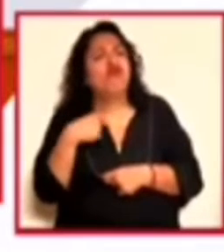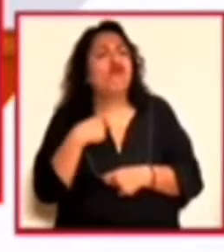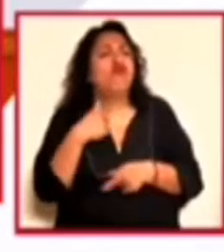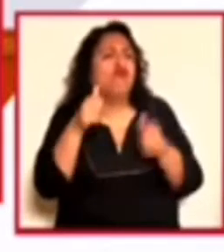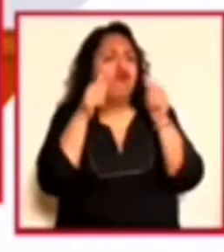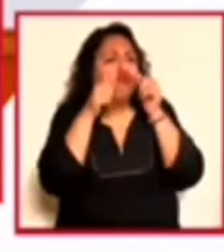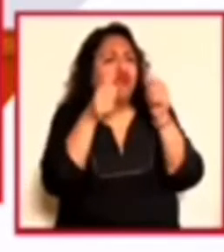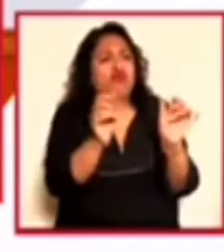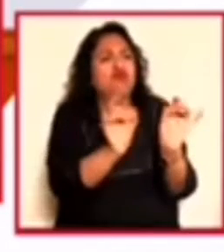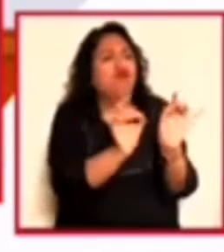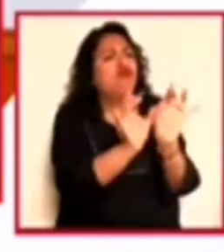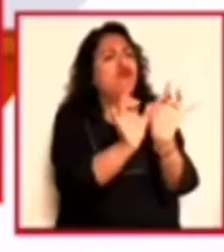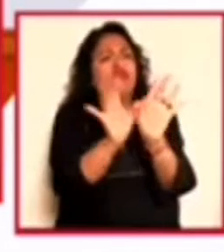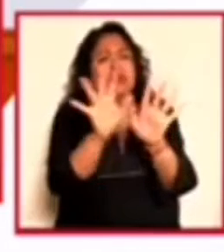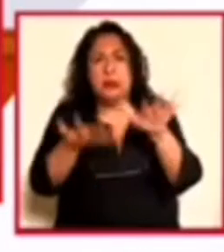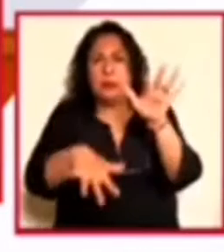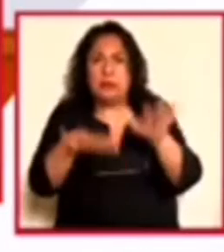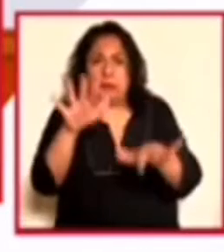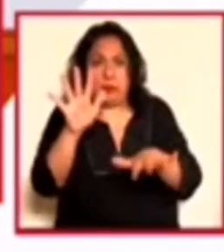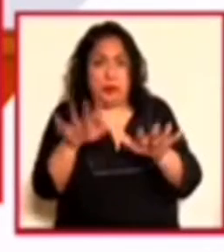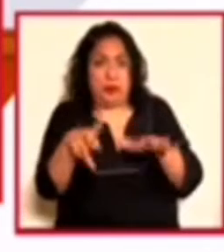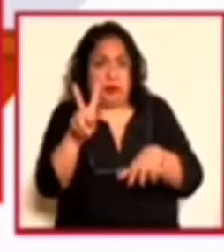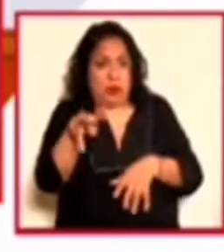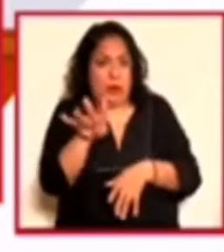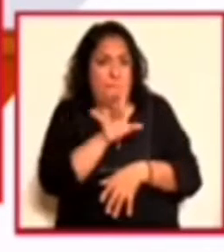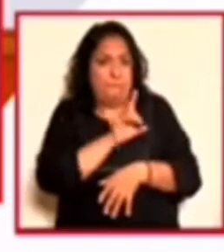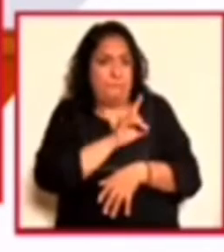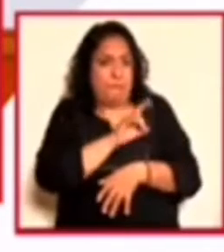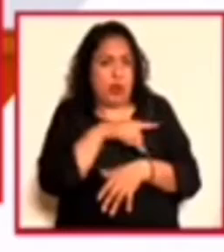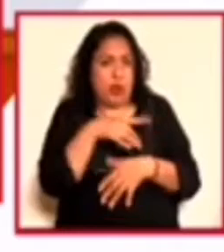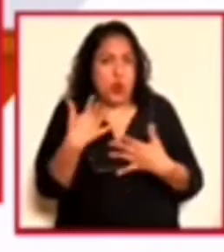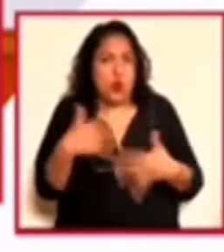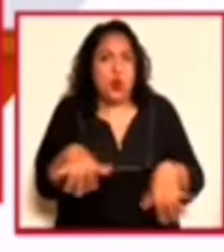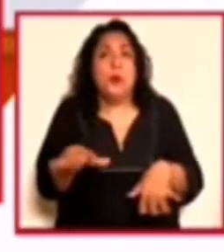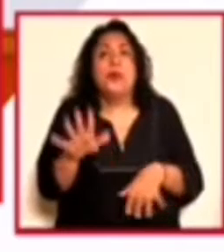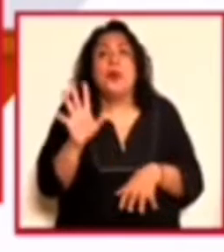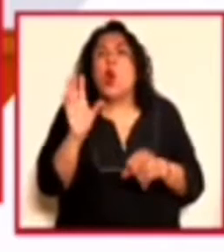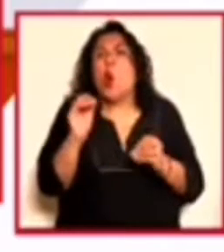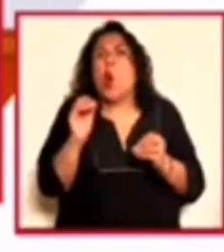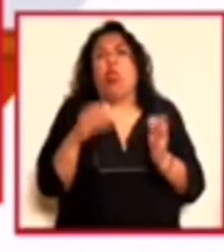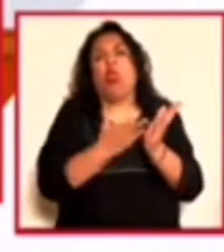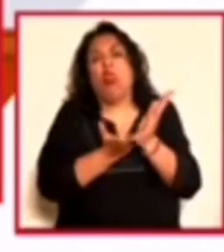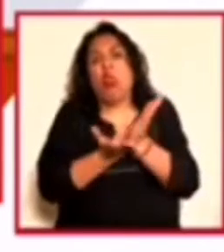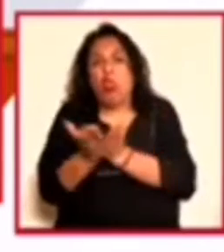veces escabrosas, infidelidades,